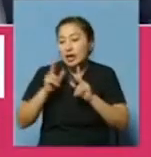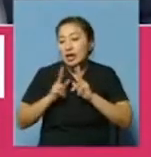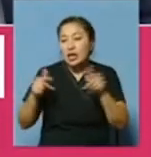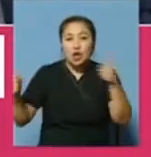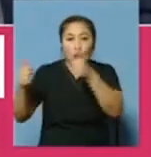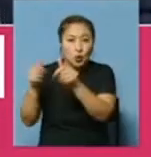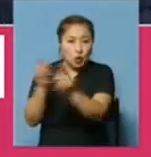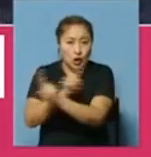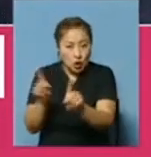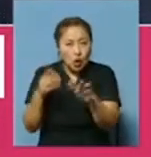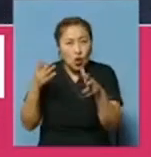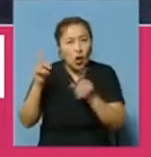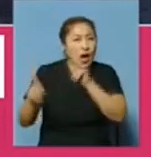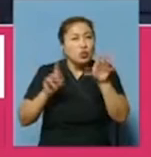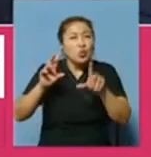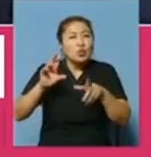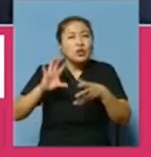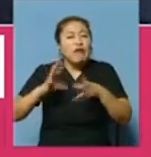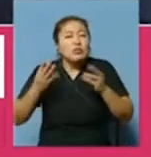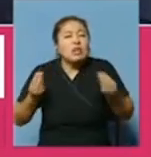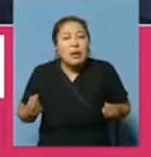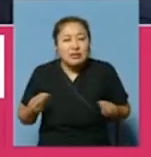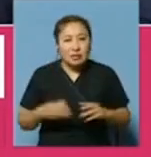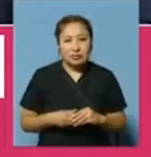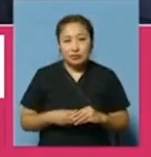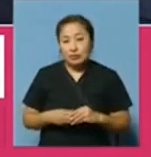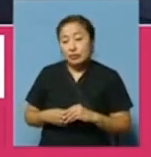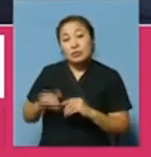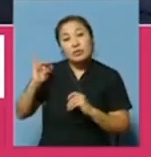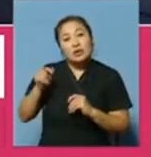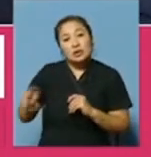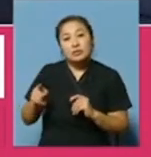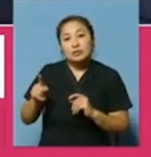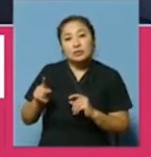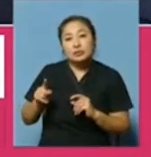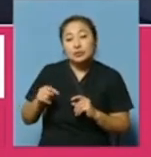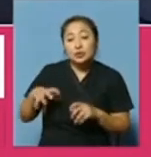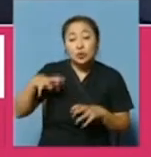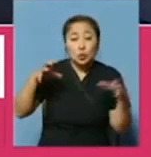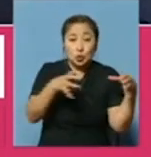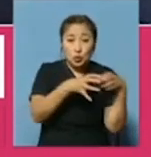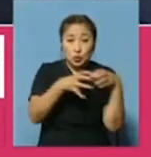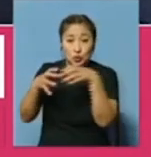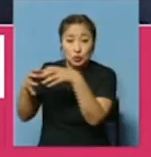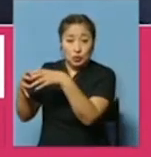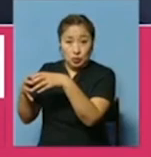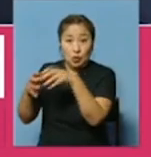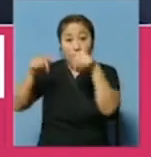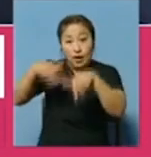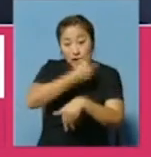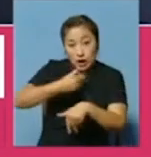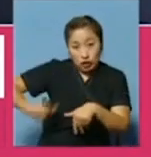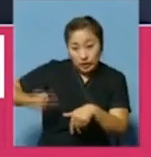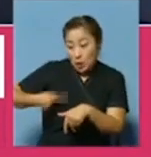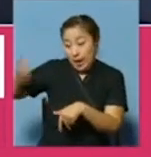con alberto fernández hay alguna posición sobre esto mira obviamente unos y otros o sea el actual gobierno